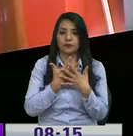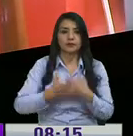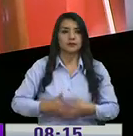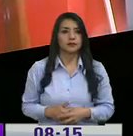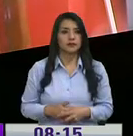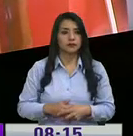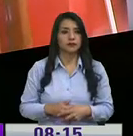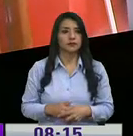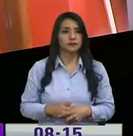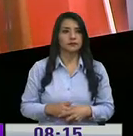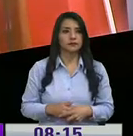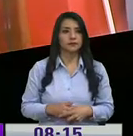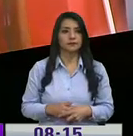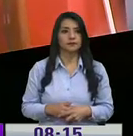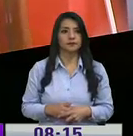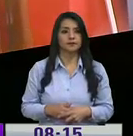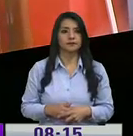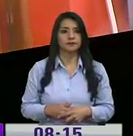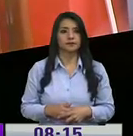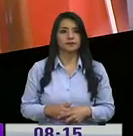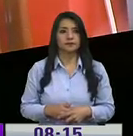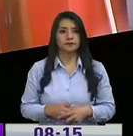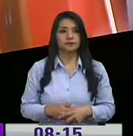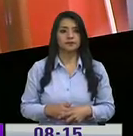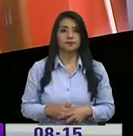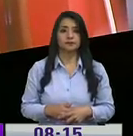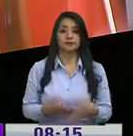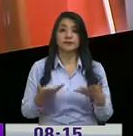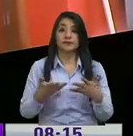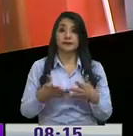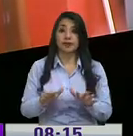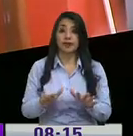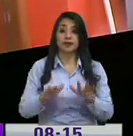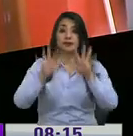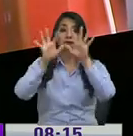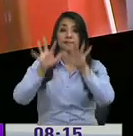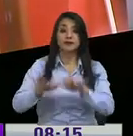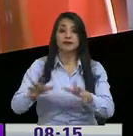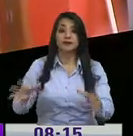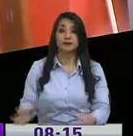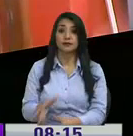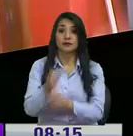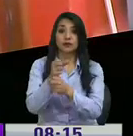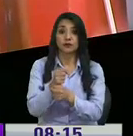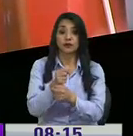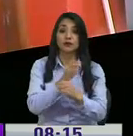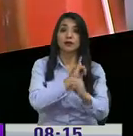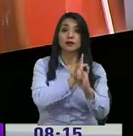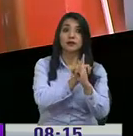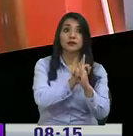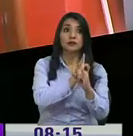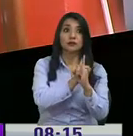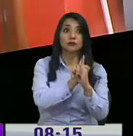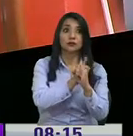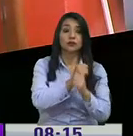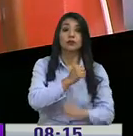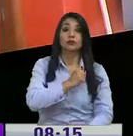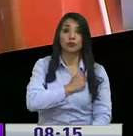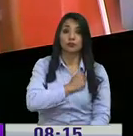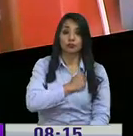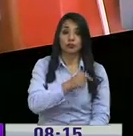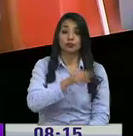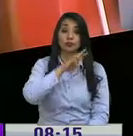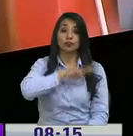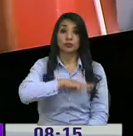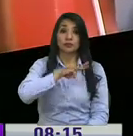de la mañana. Así es, se está haciendo entonces desde la Secretaría de Seguridad, también el Instituto de Metropolitano de Patrimonio, estas